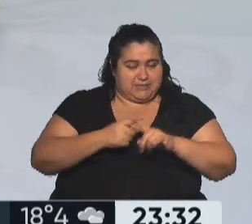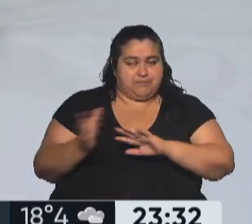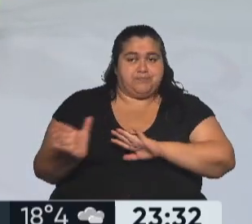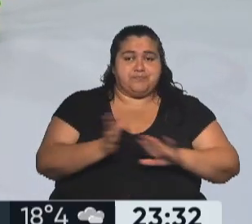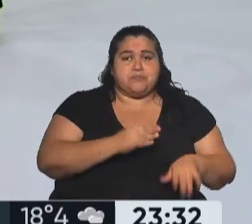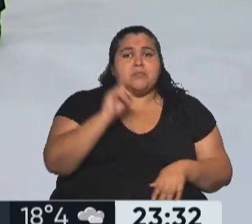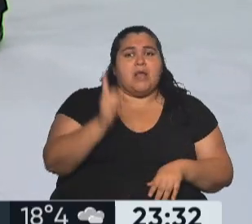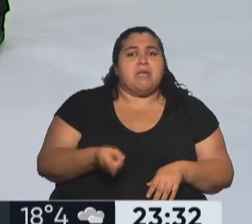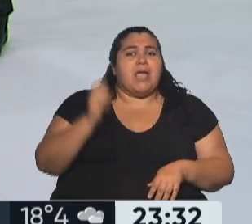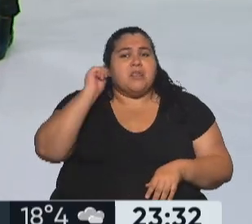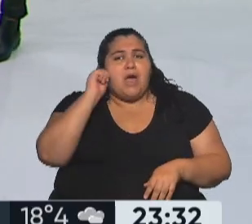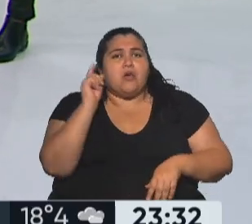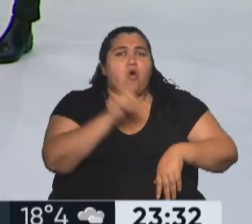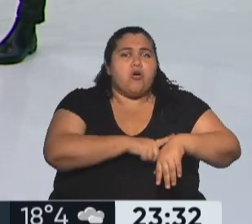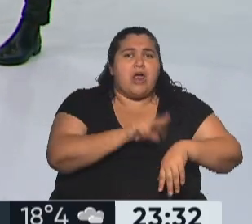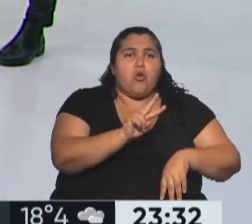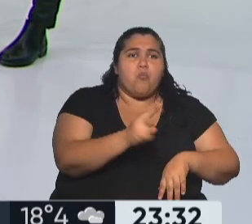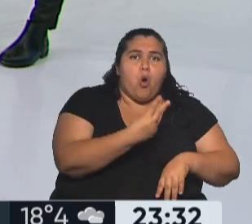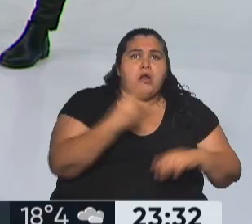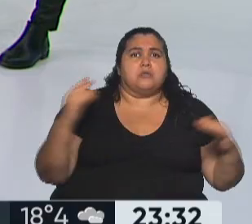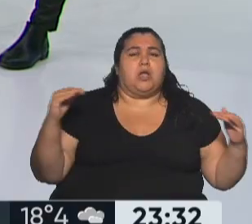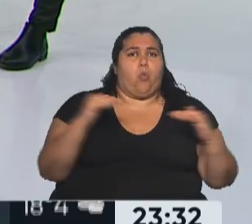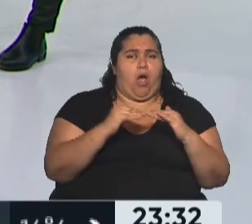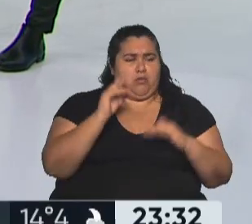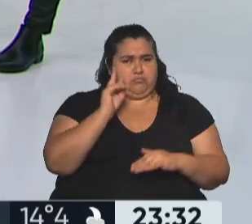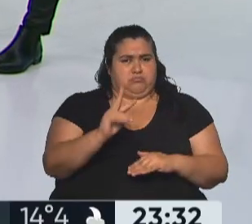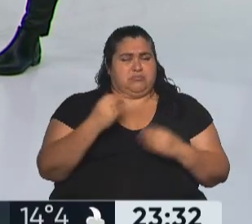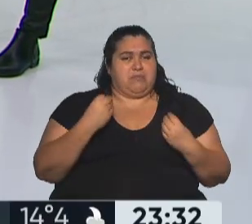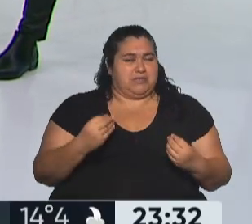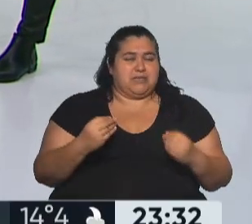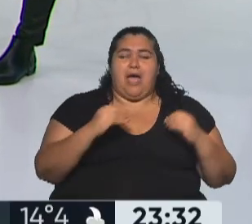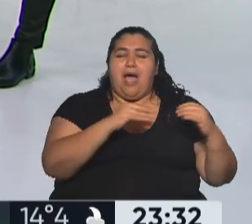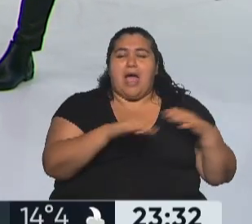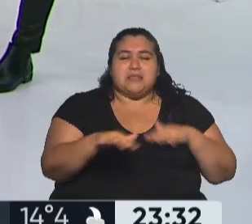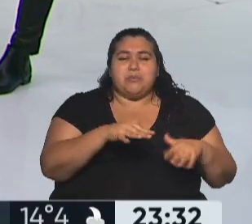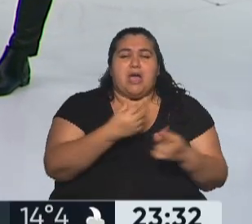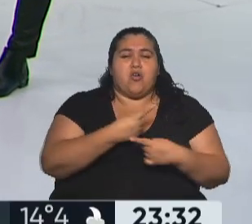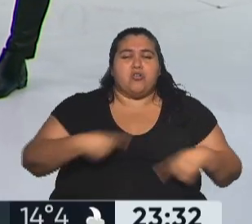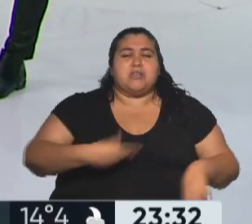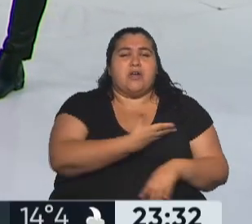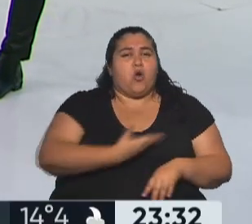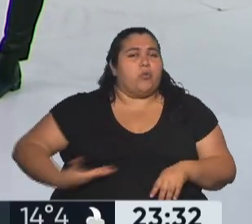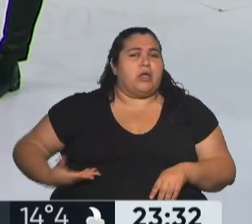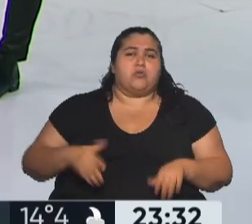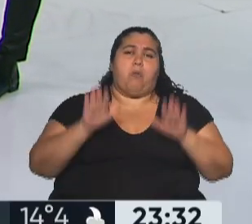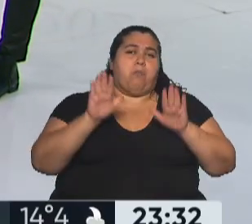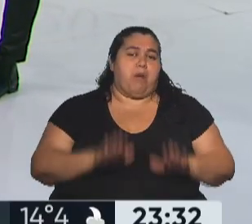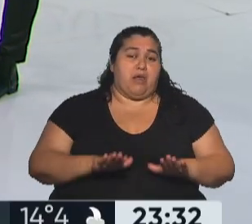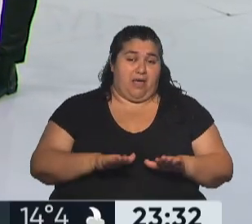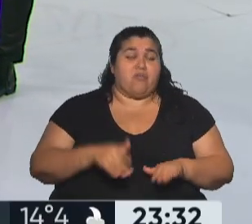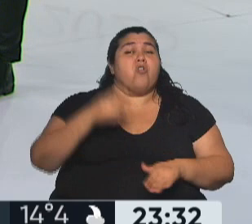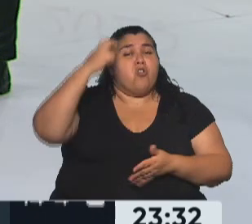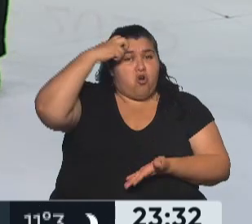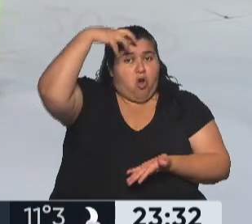su edad y la hora de su muerte. Sí, y también, por supuesto, se ha suspendido prácticamente toda la actividad oficial del Poder Ejecutivo, toda la actividad parlamentaria. Había mucha